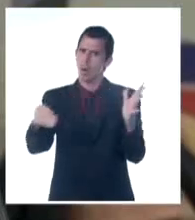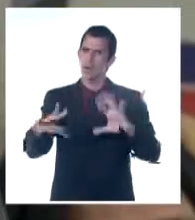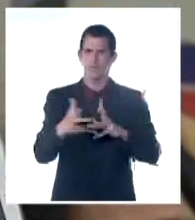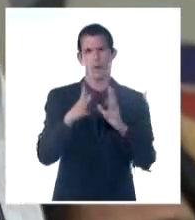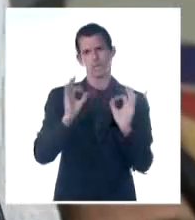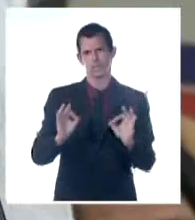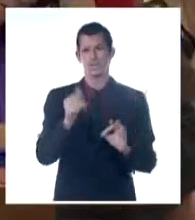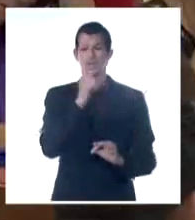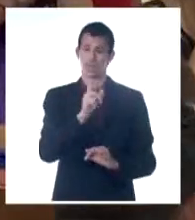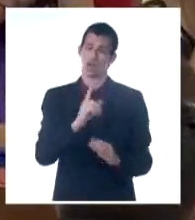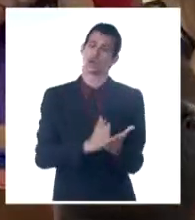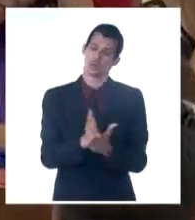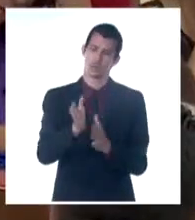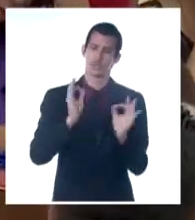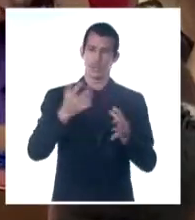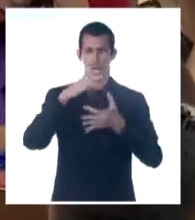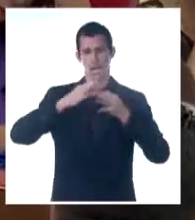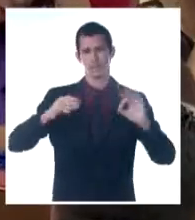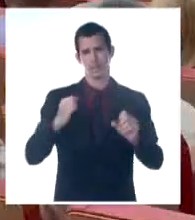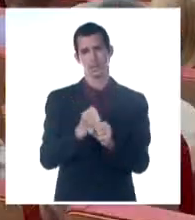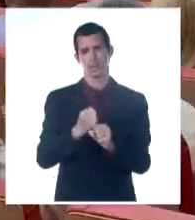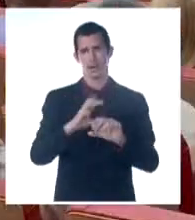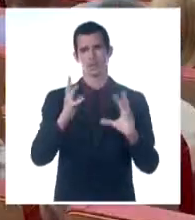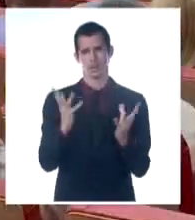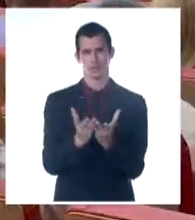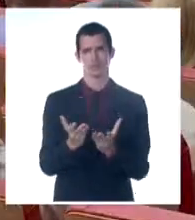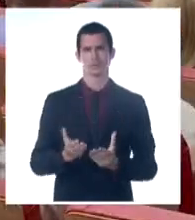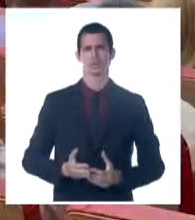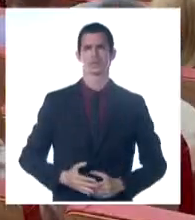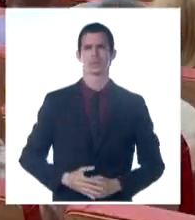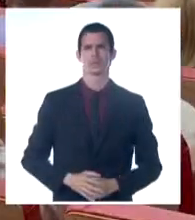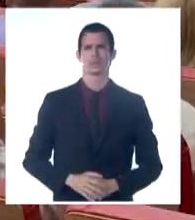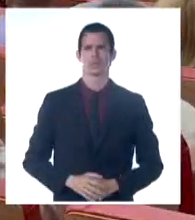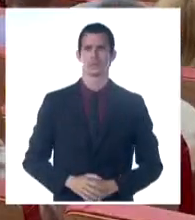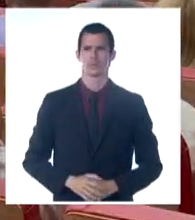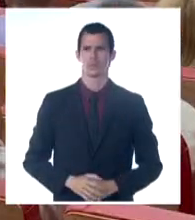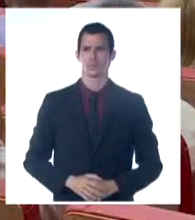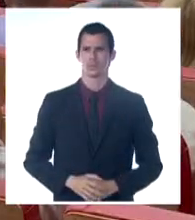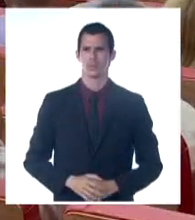Desde Artemisa, Raudén González y José Luis Guía, Sistema Informativo de la Televisión Cubana.